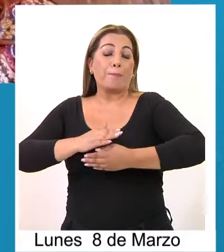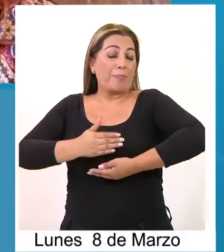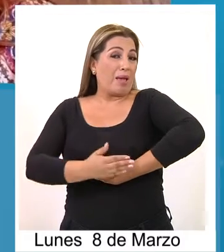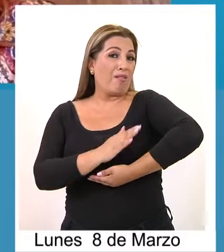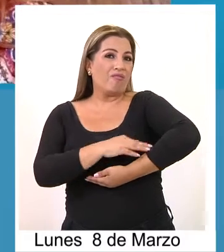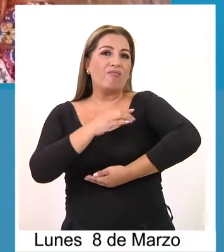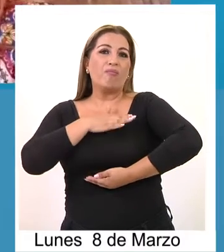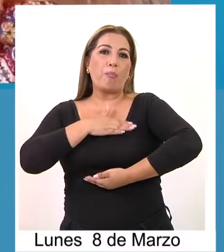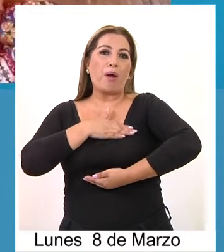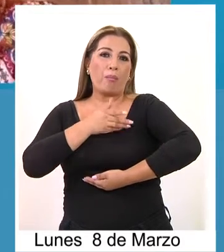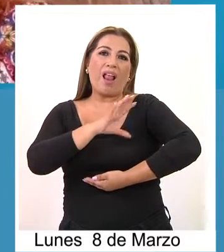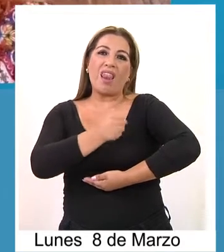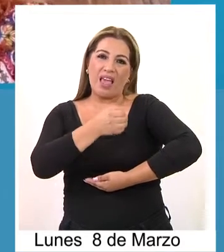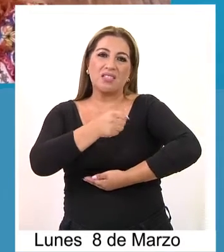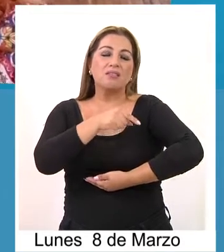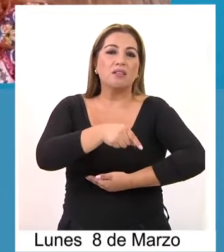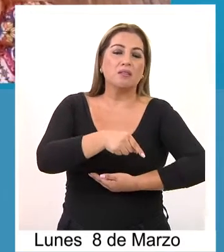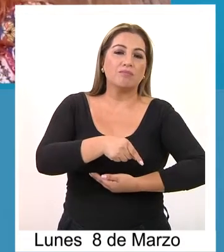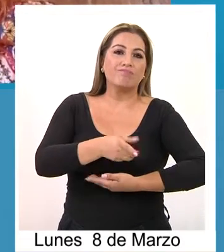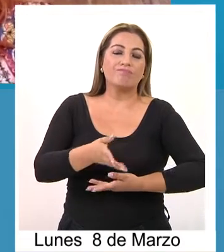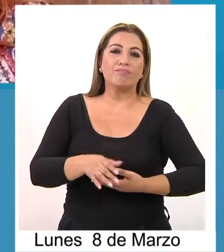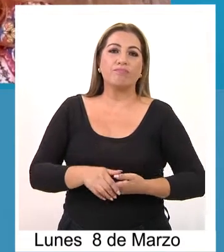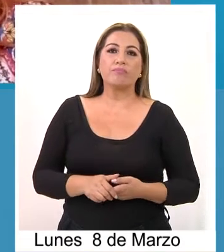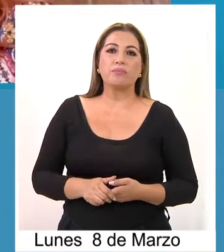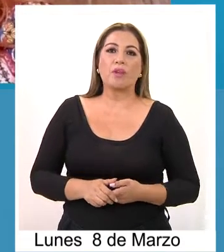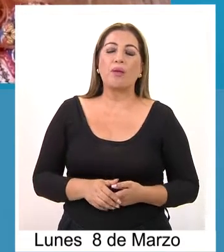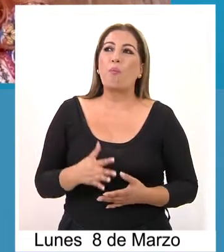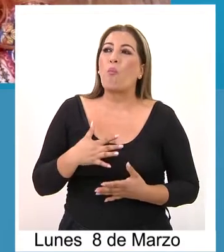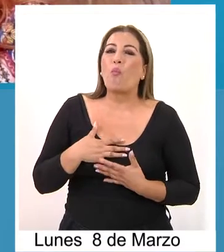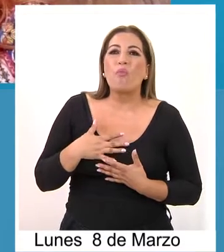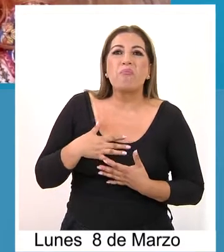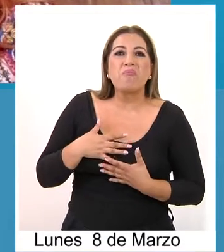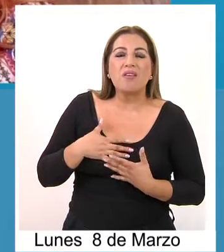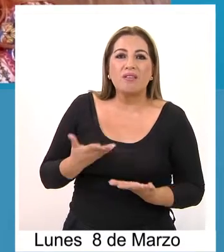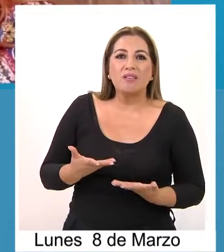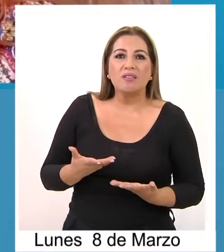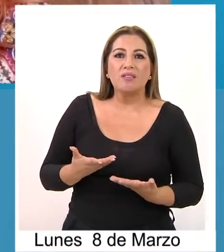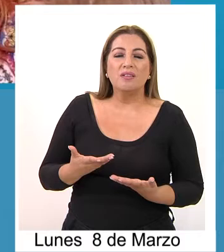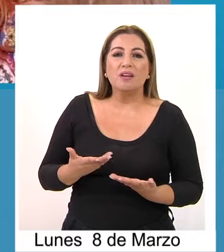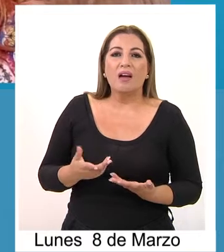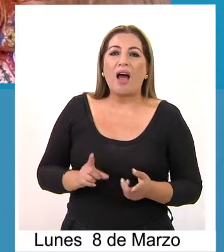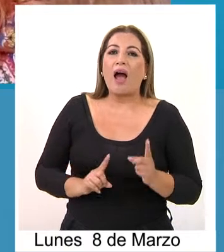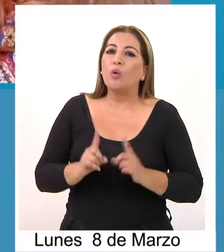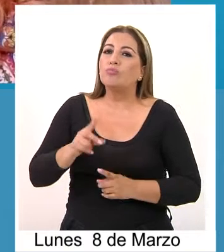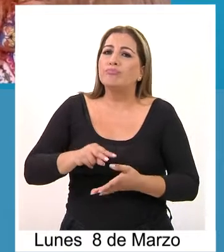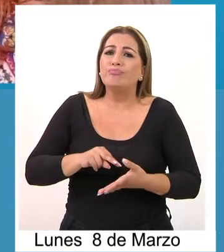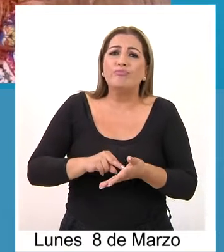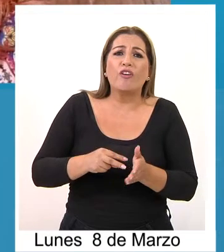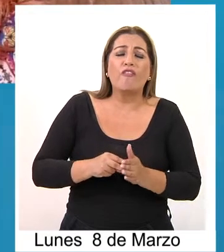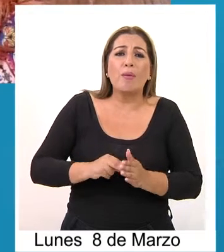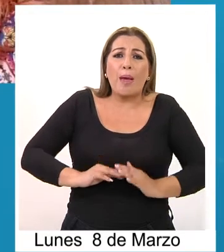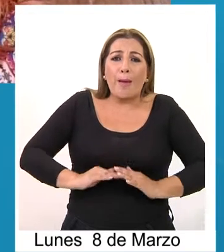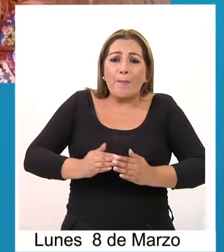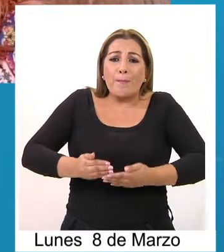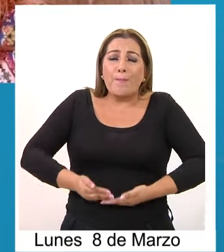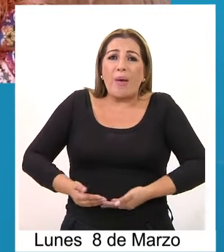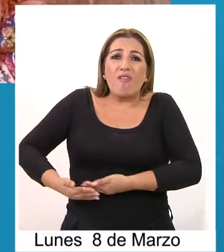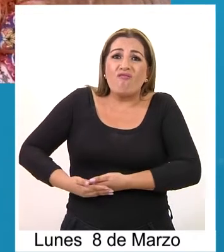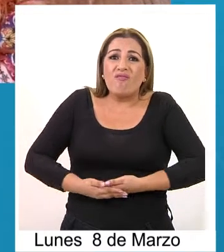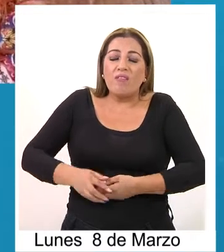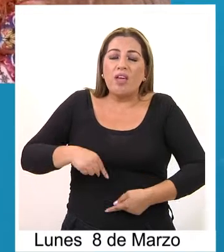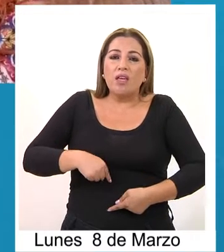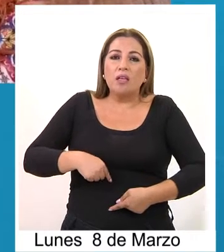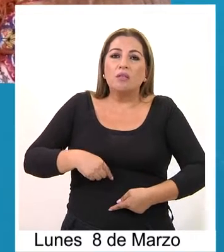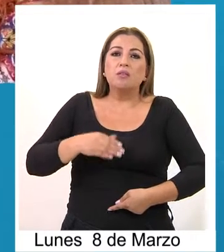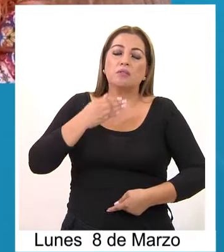Porque se le tiene, y es muy comprensible, se le tiene mucho miedo a eventualmente causar algún daño en un feto que